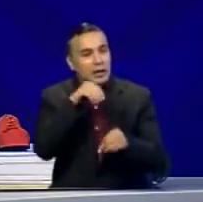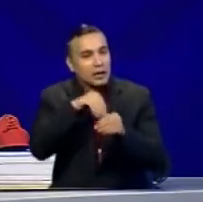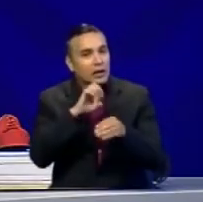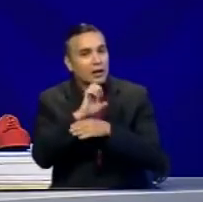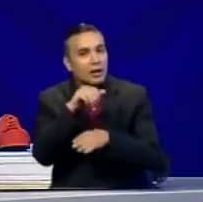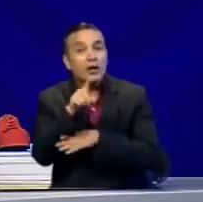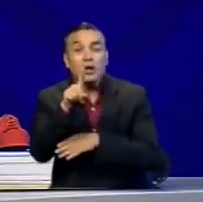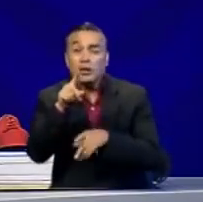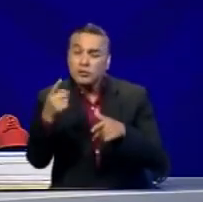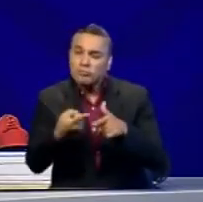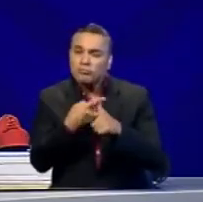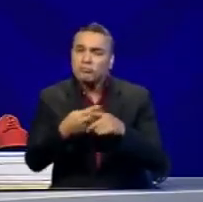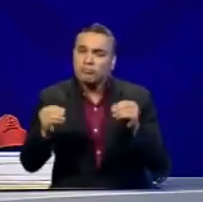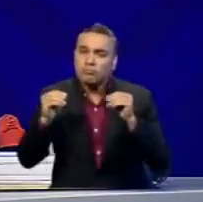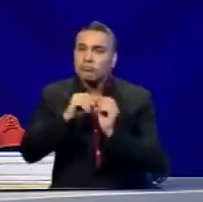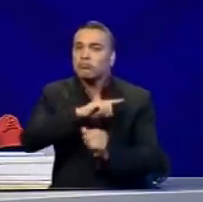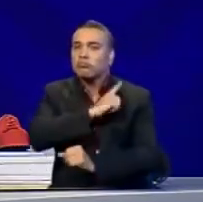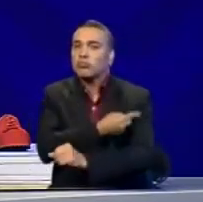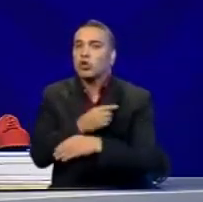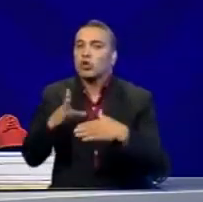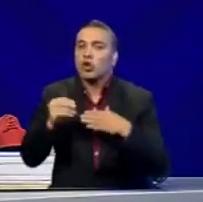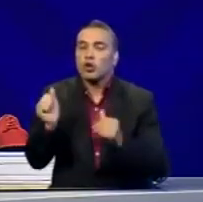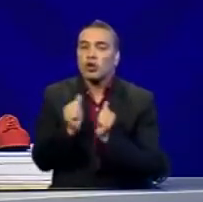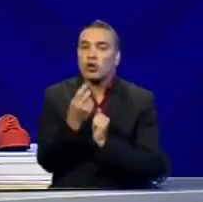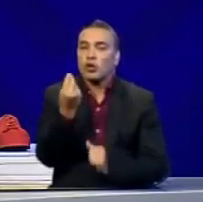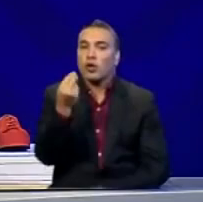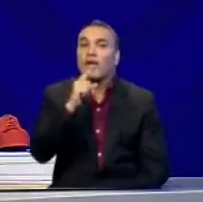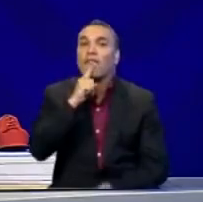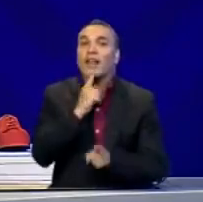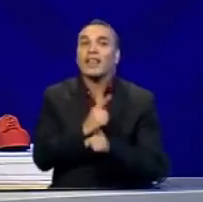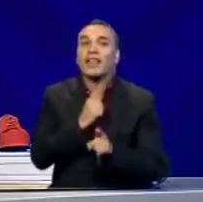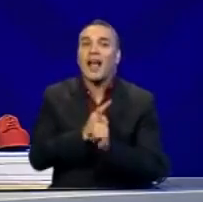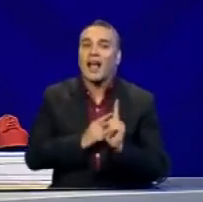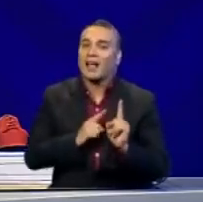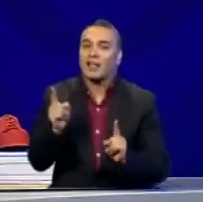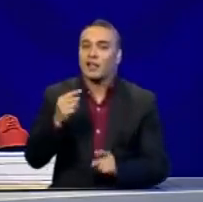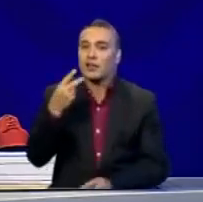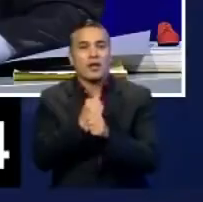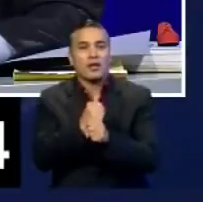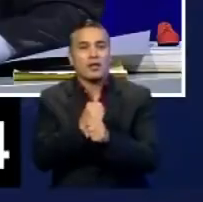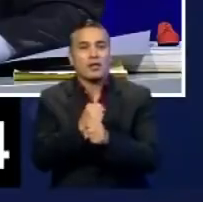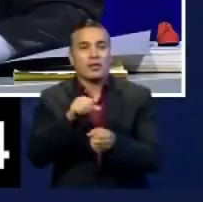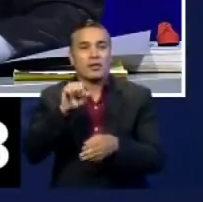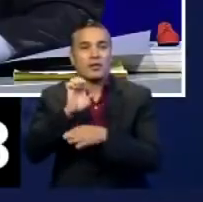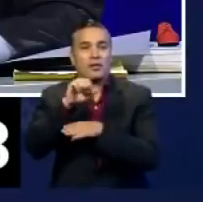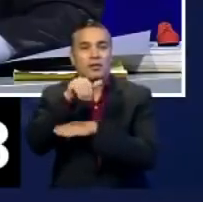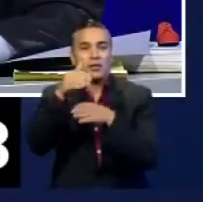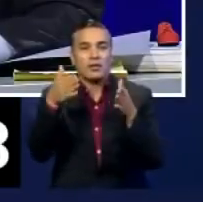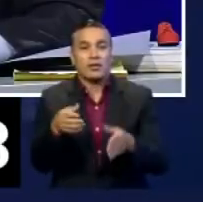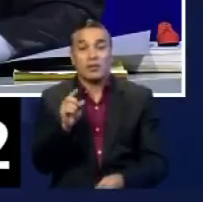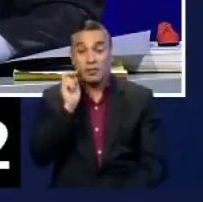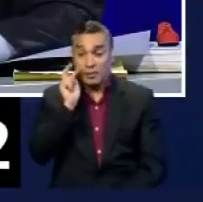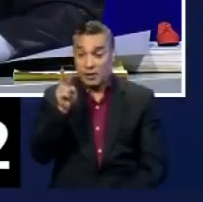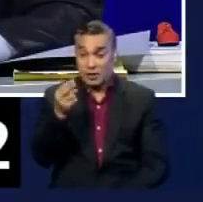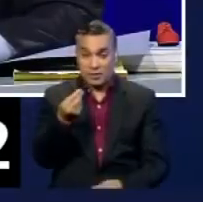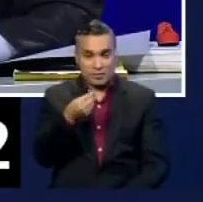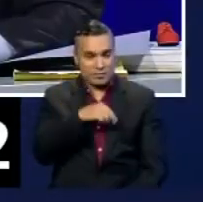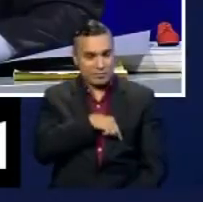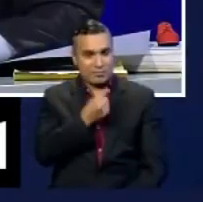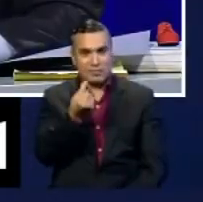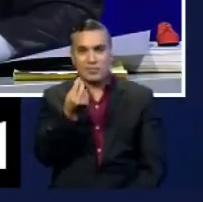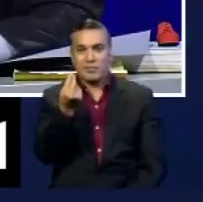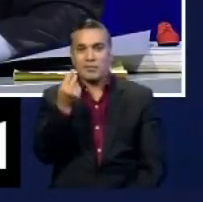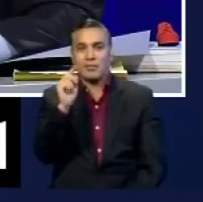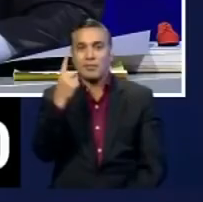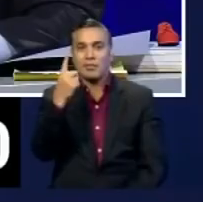vamos a fortalecer la dolarización. Con dólares reales o con dólares electrónicos. Lo que ustedes ven aquí es un